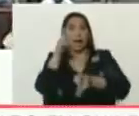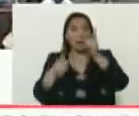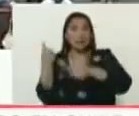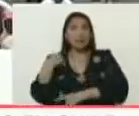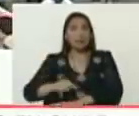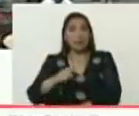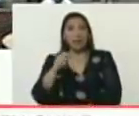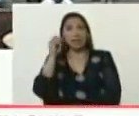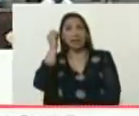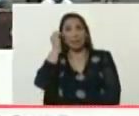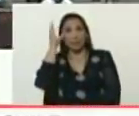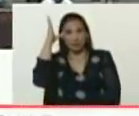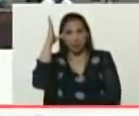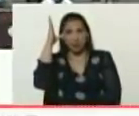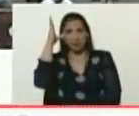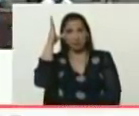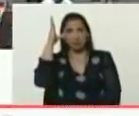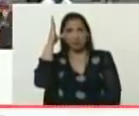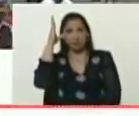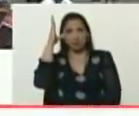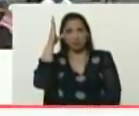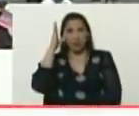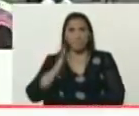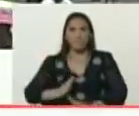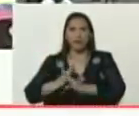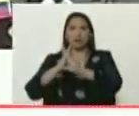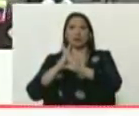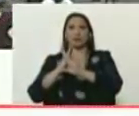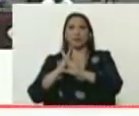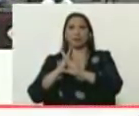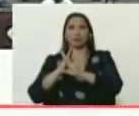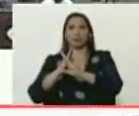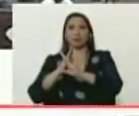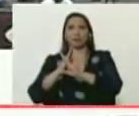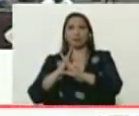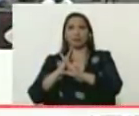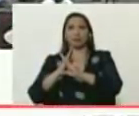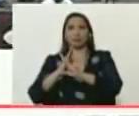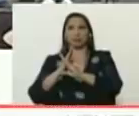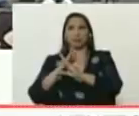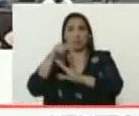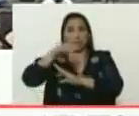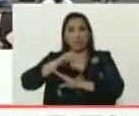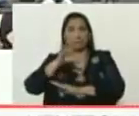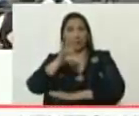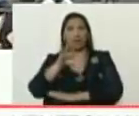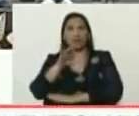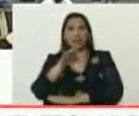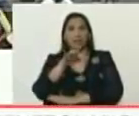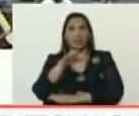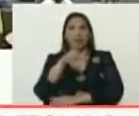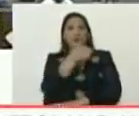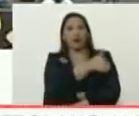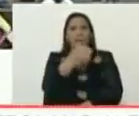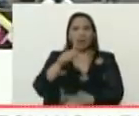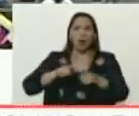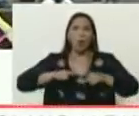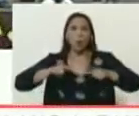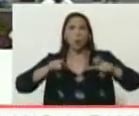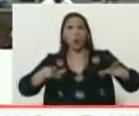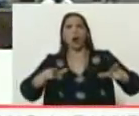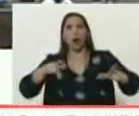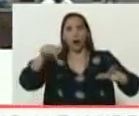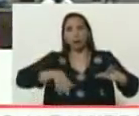capacidad de paralizar este país en cada rincón de esta patria, es el